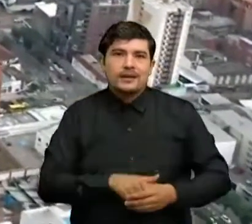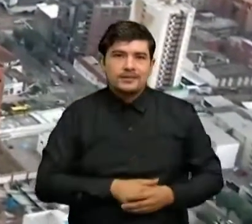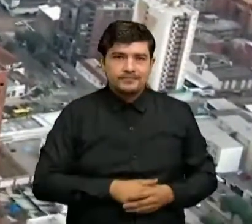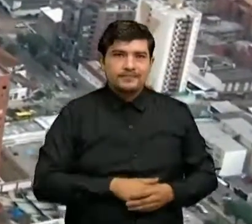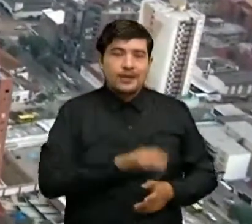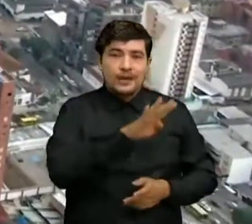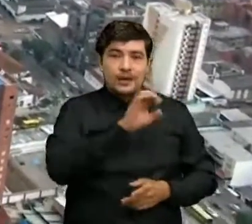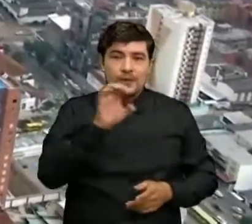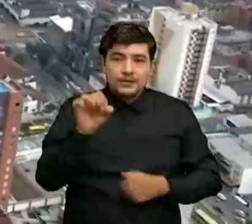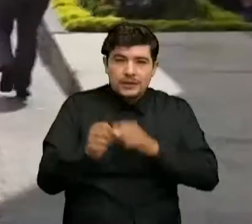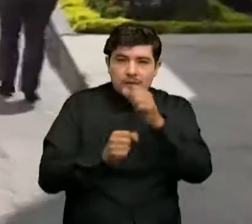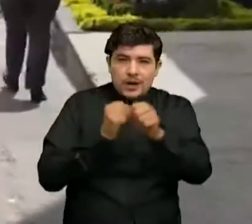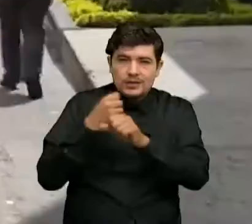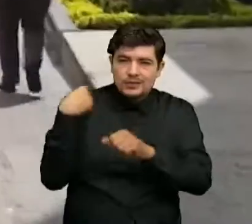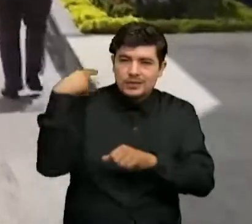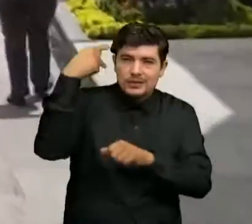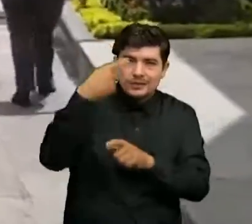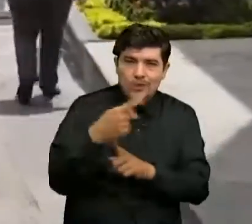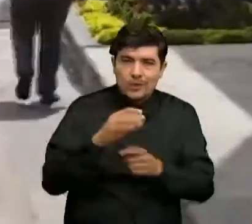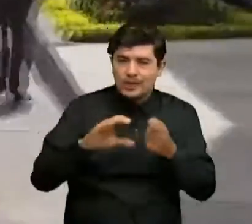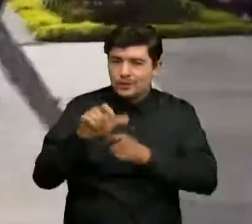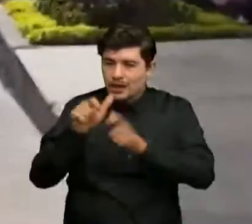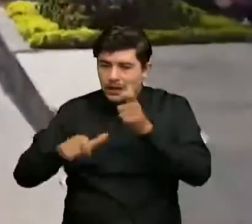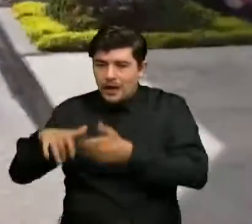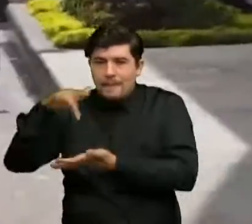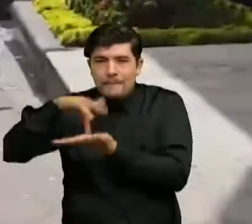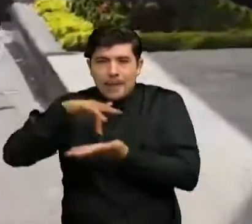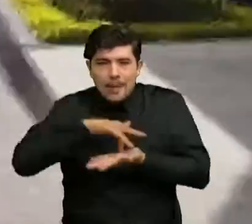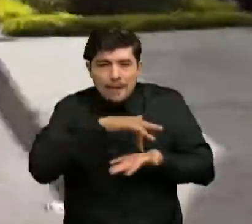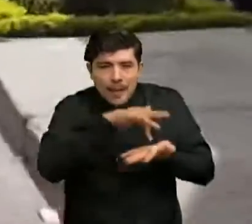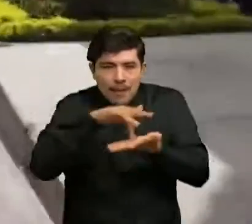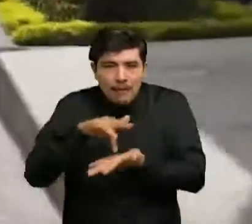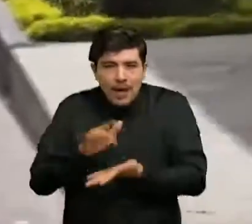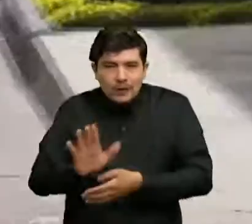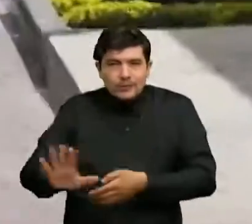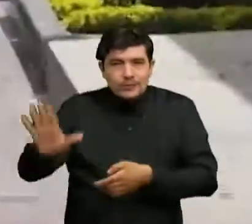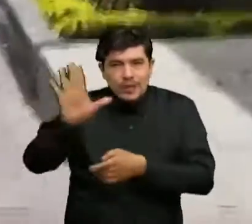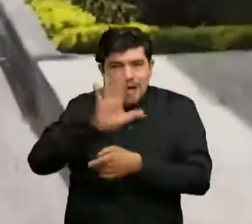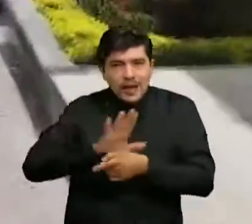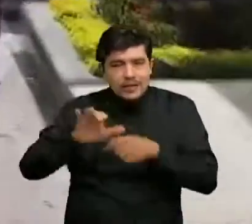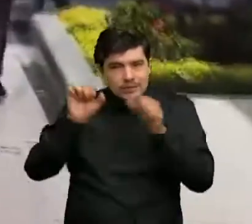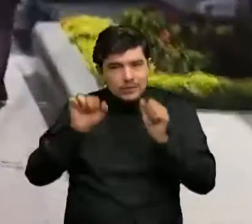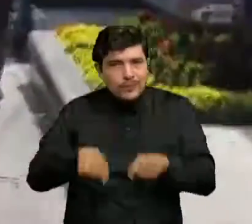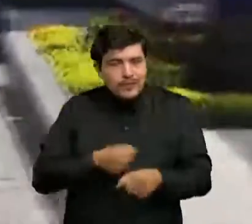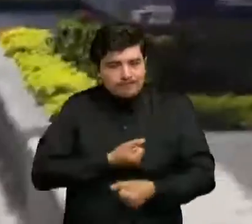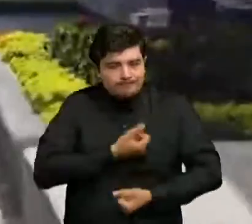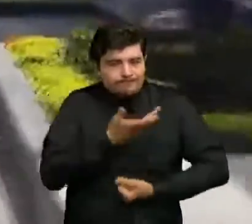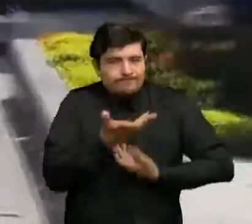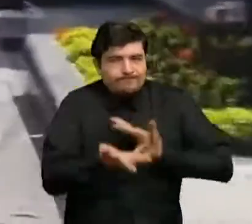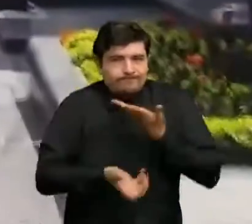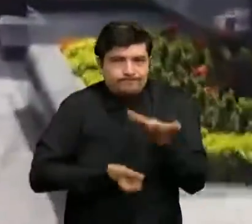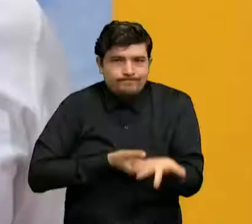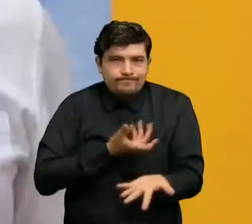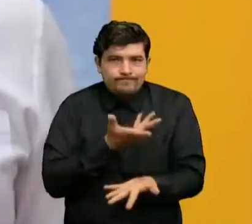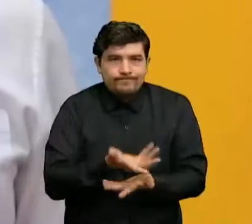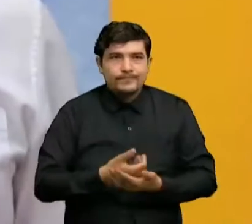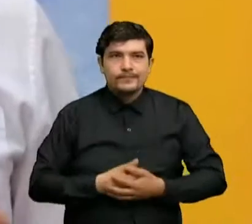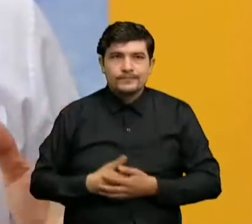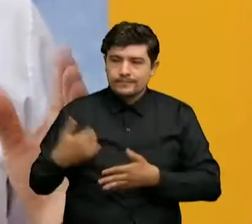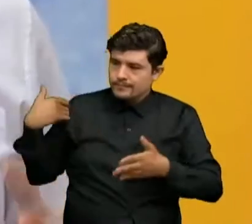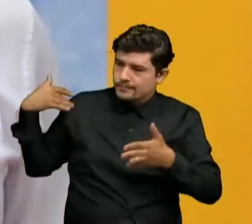una celebración participativa con la ciudadanía, donde podrán exponer la Bucaramanga que sueñan. Después de